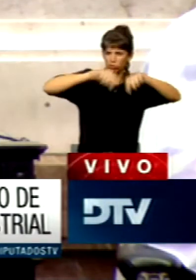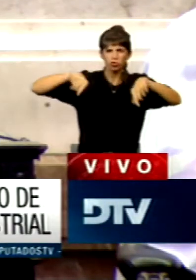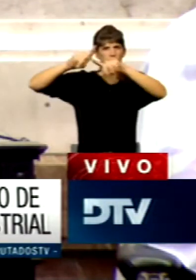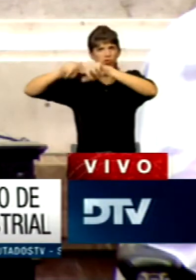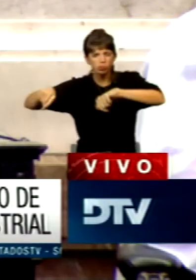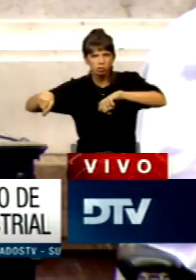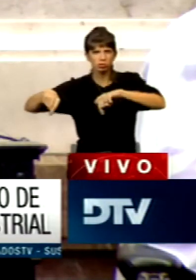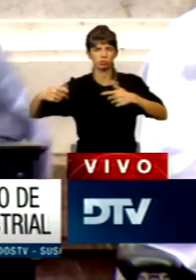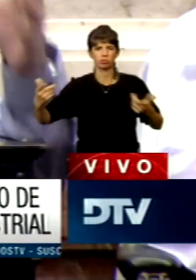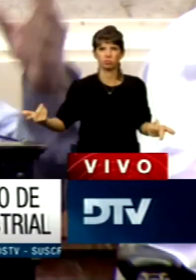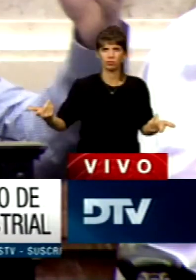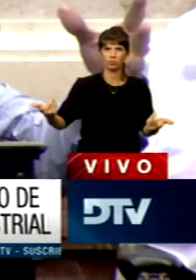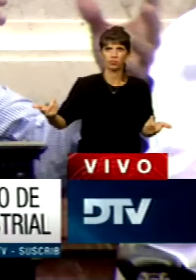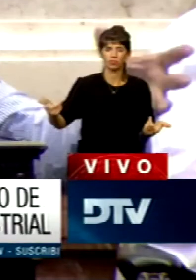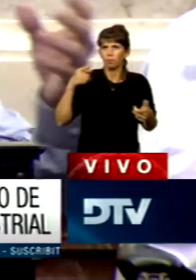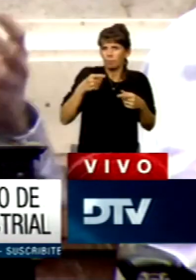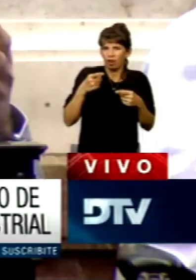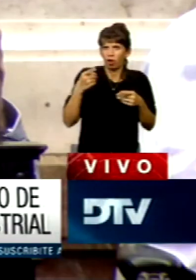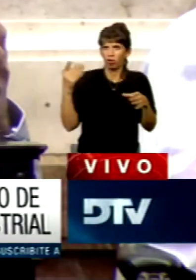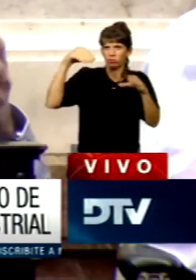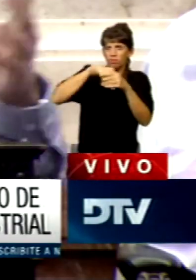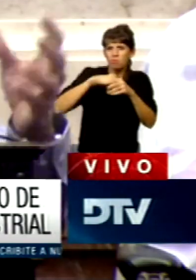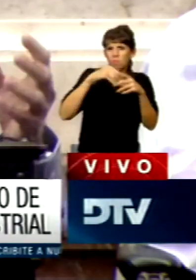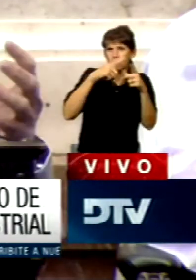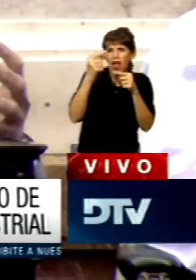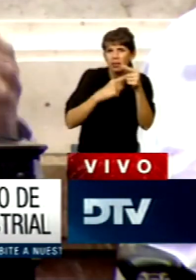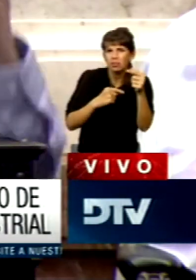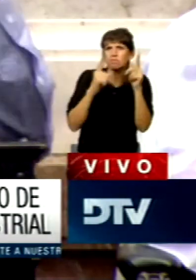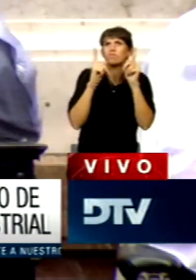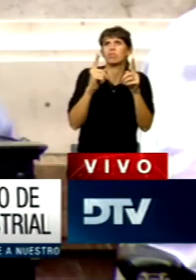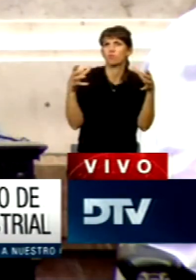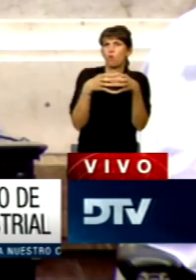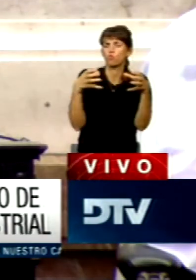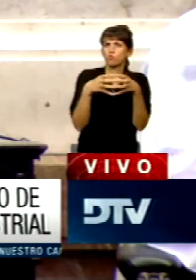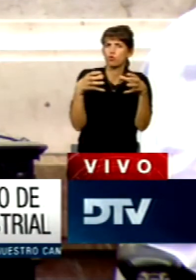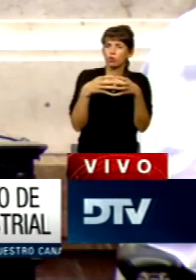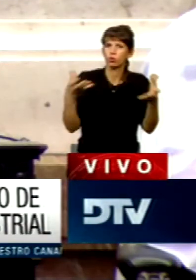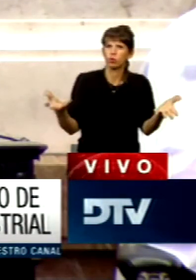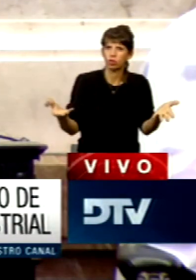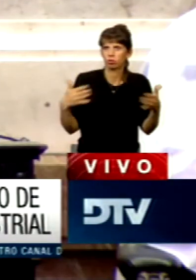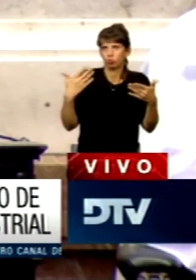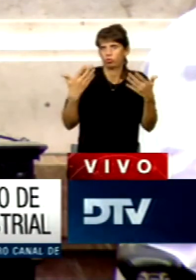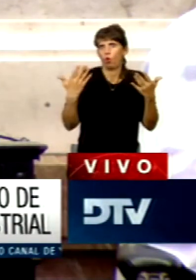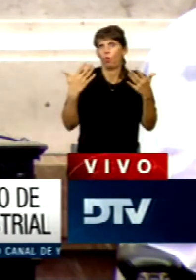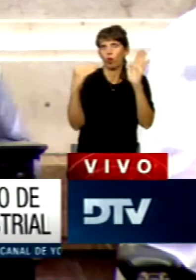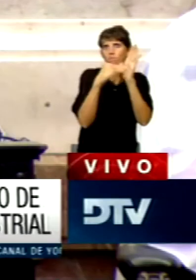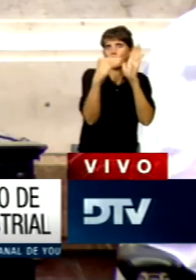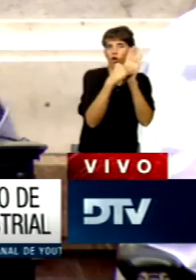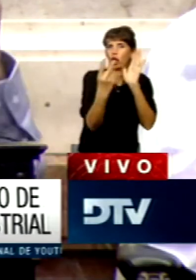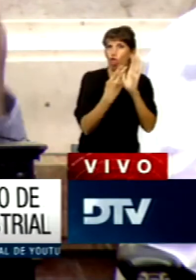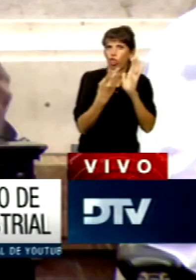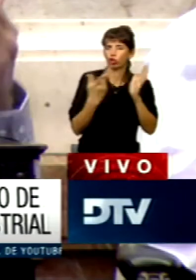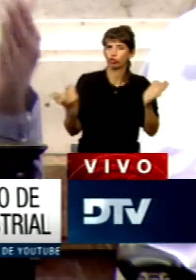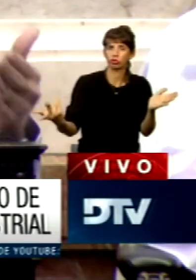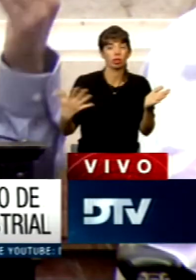mismo tratamiento, y pertenecen a la misma familia de plantas. Por lo tanto, es lógico que lo tratemos aquí. Lamento no